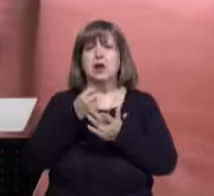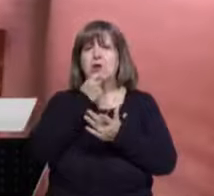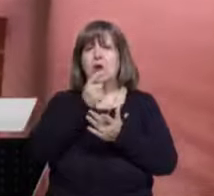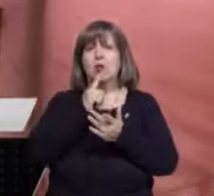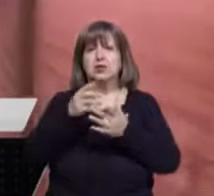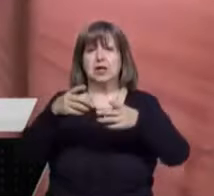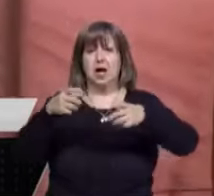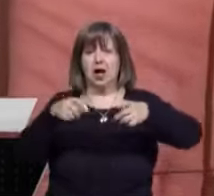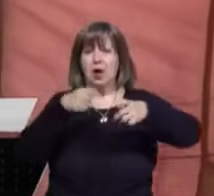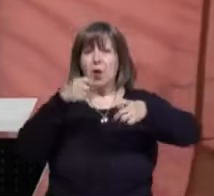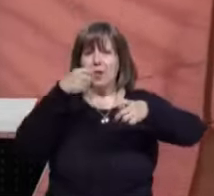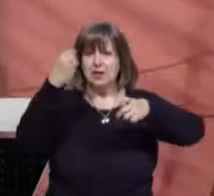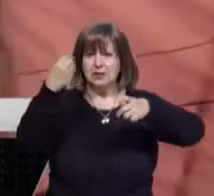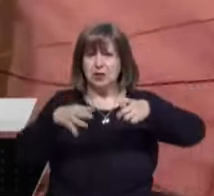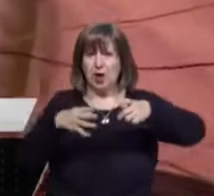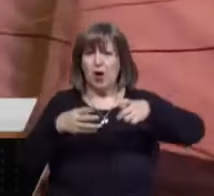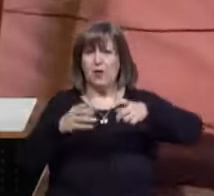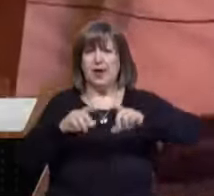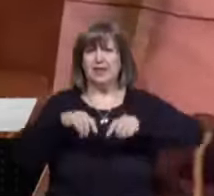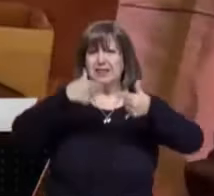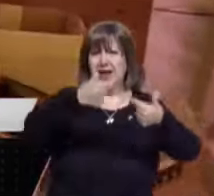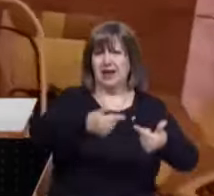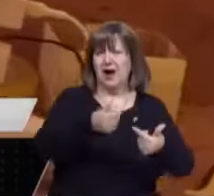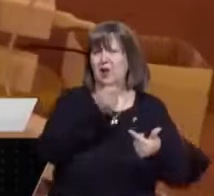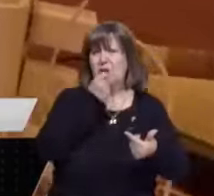para ellos. Es un dolor inmenso.